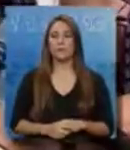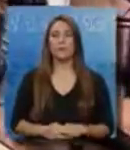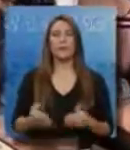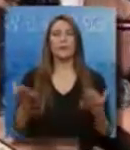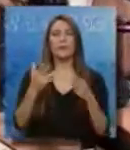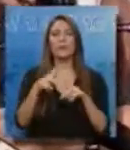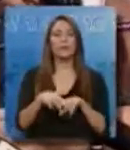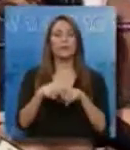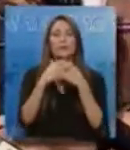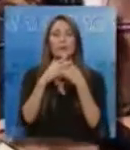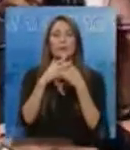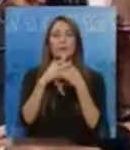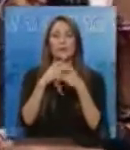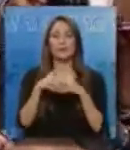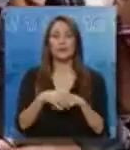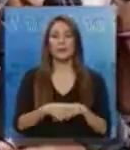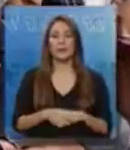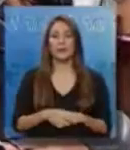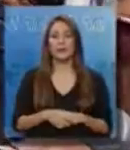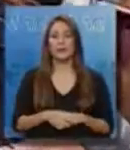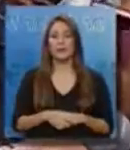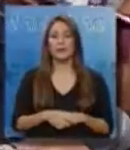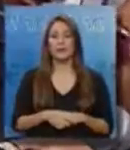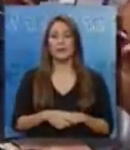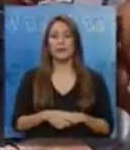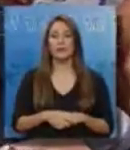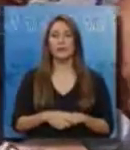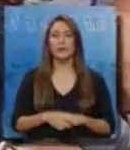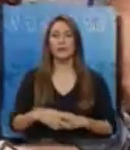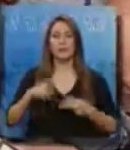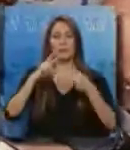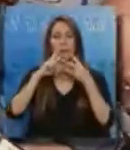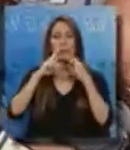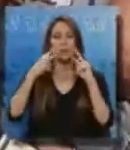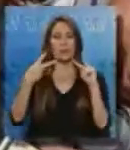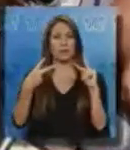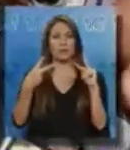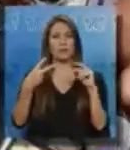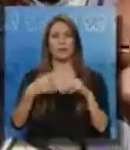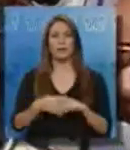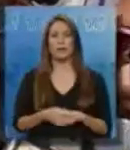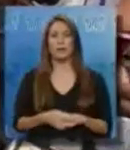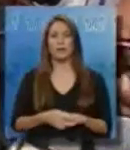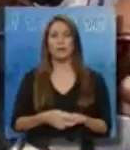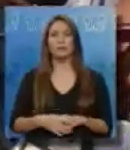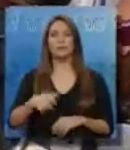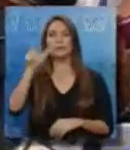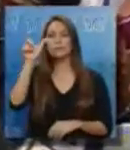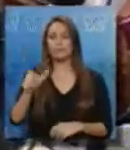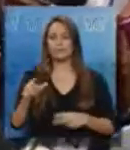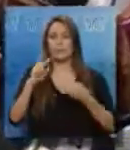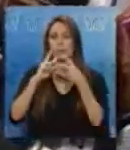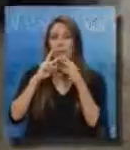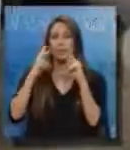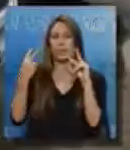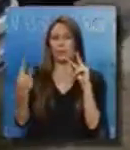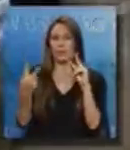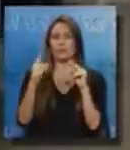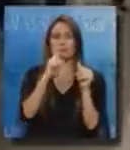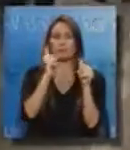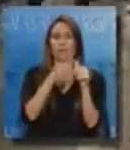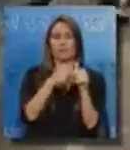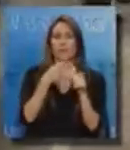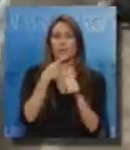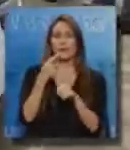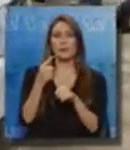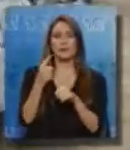dudas, fue la contradicción que tuvo el autor confeso, ¿no? El autor confeso primero trató